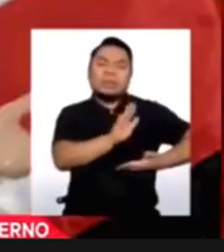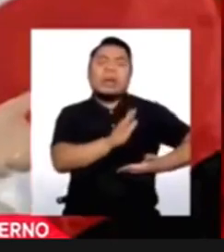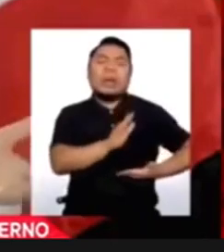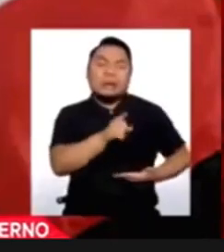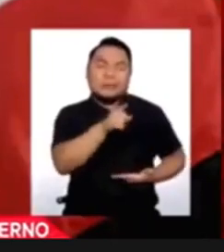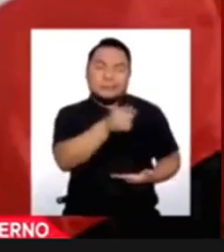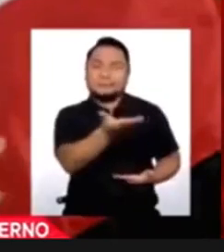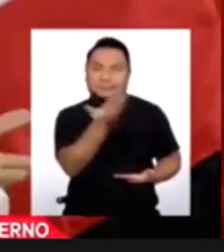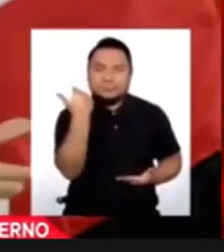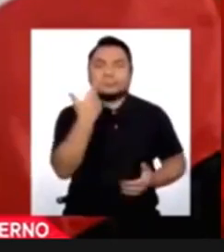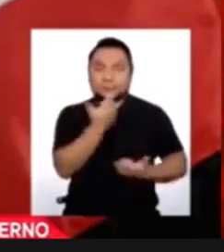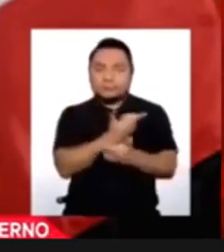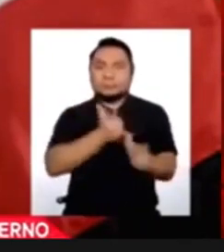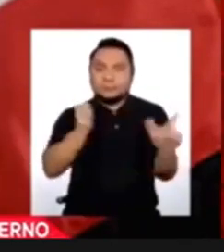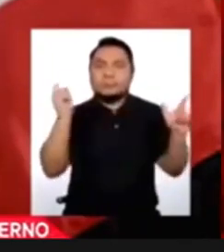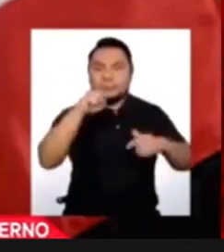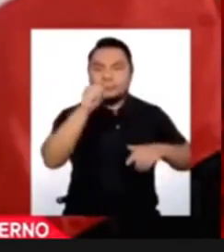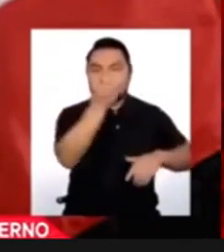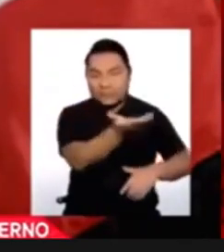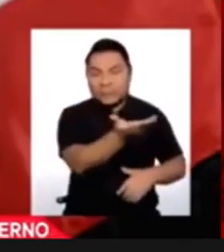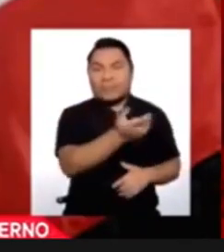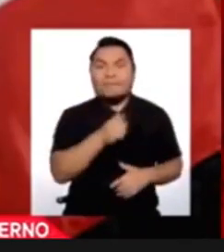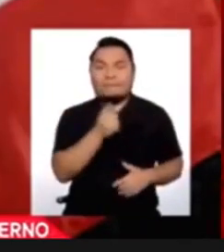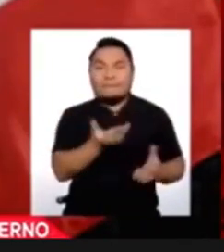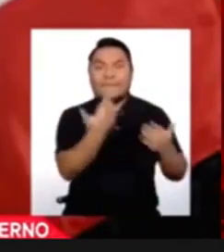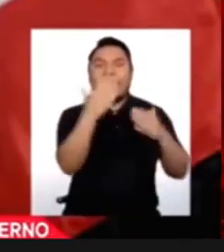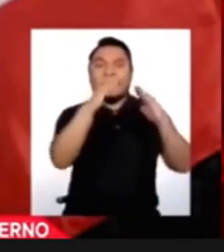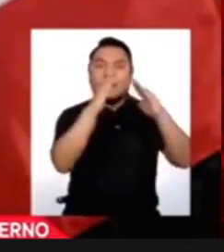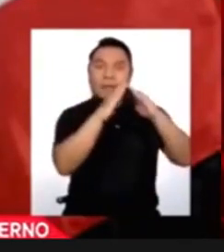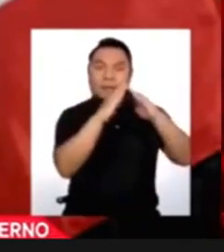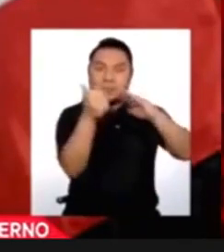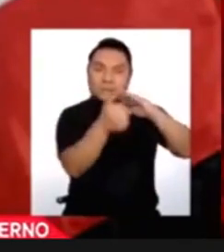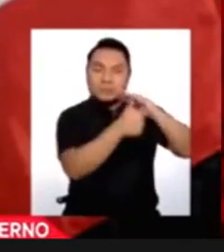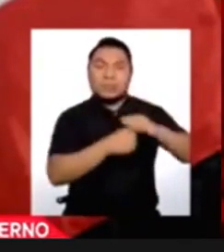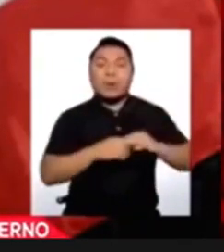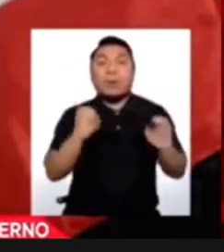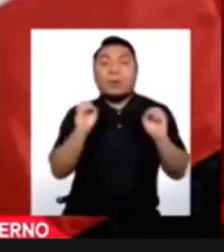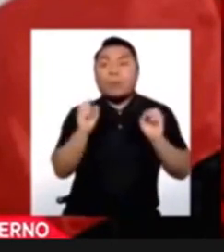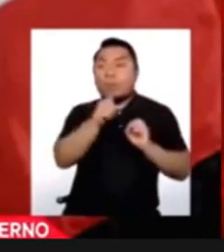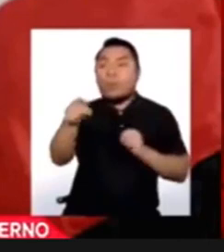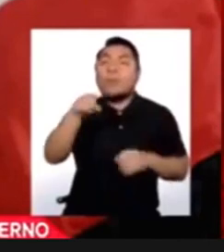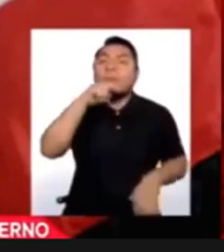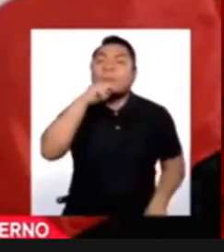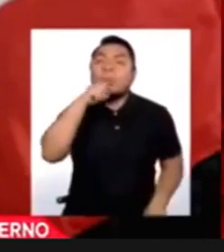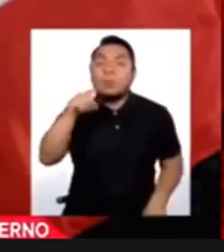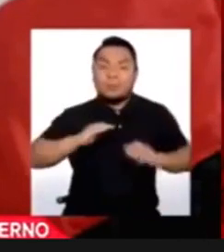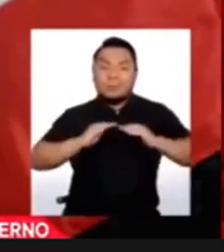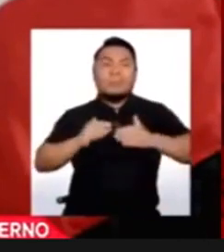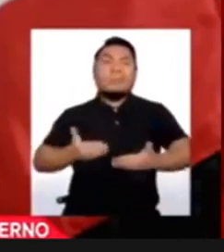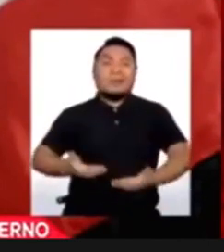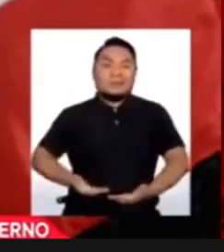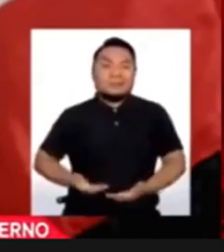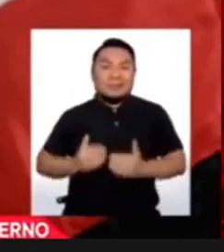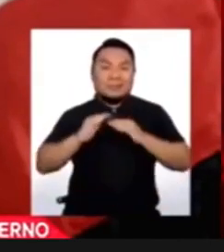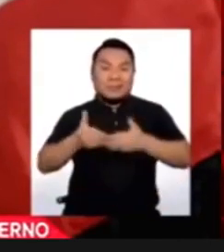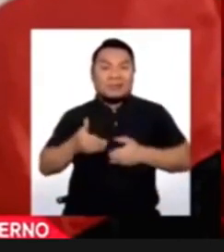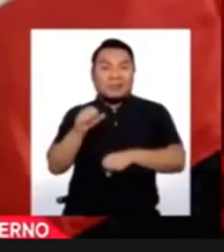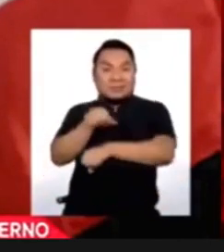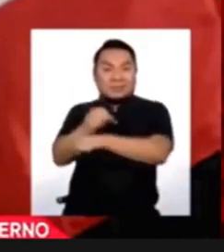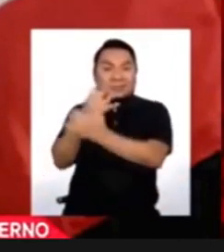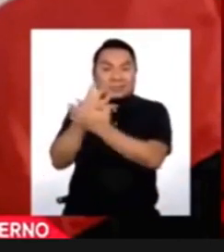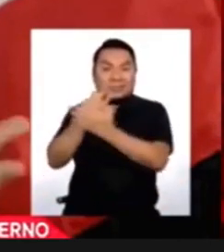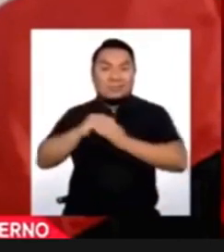ellos estamos dando la facilidad para que salgan a sus domicilios. O hay personas, mujeres, que están embarazadas.